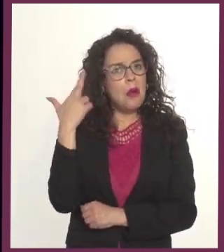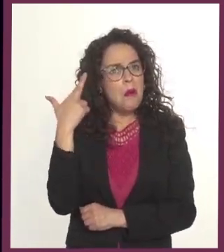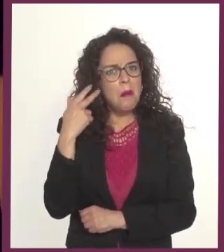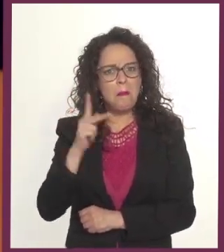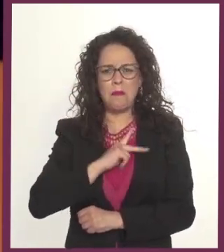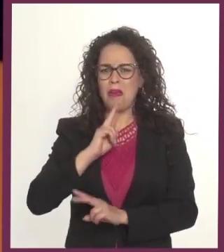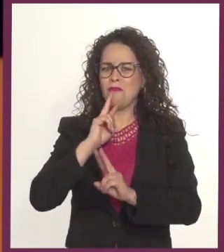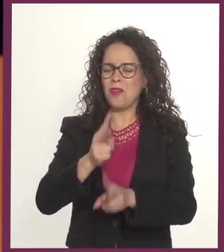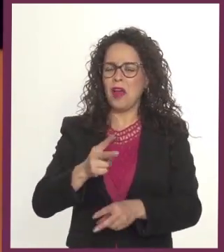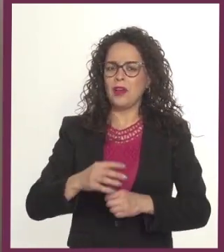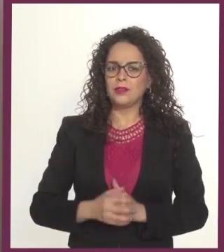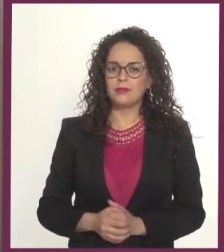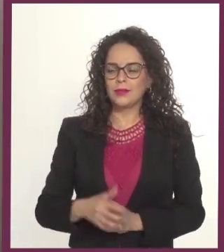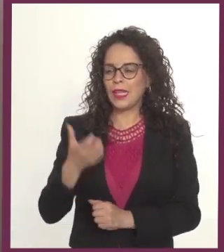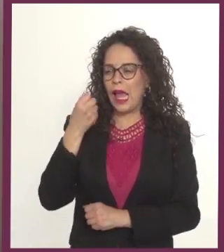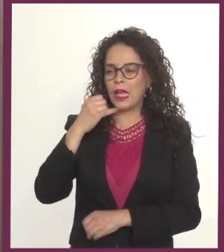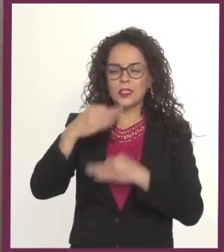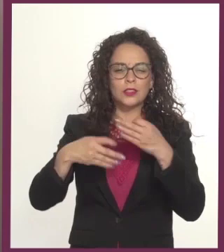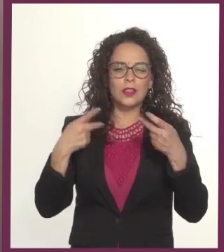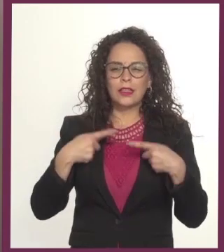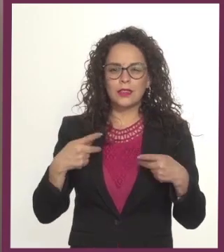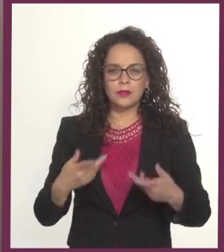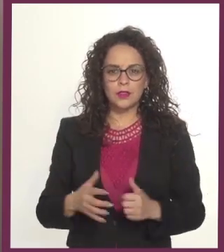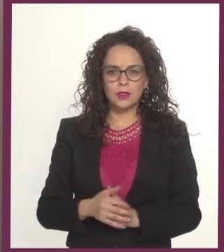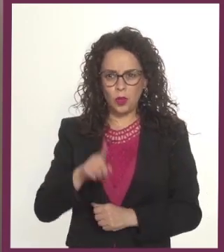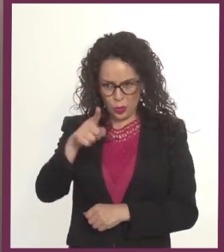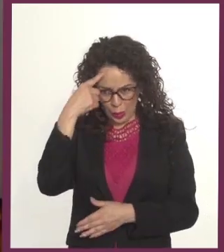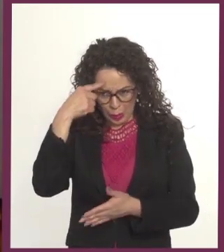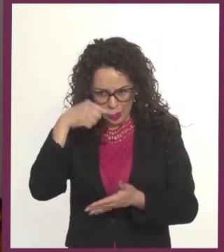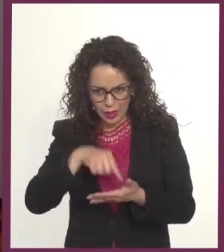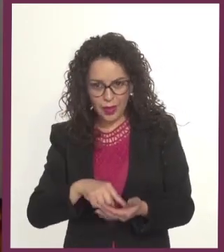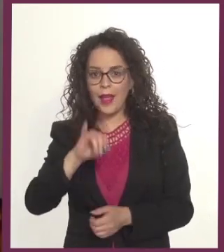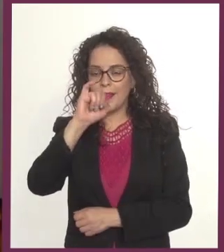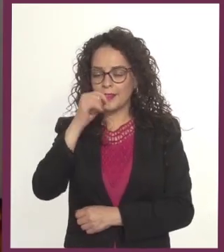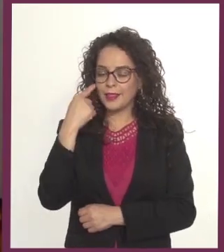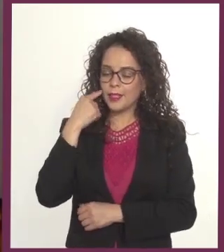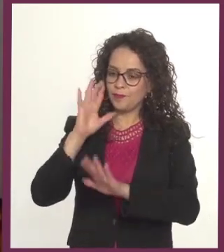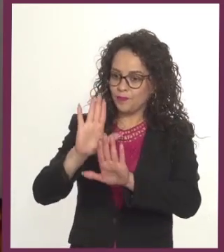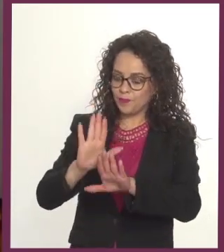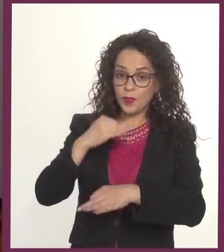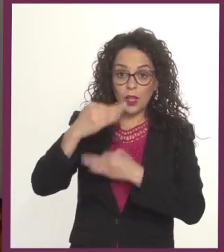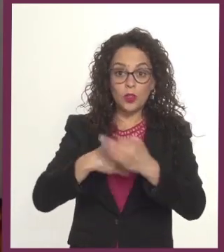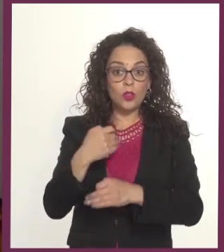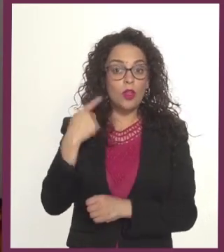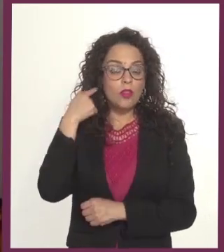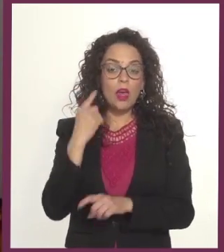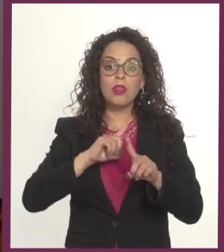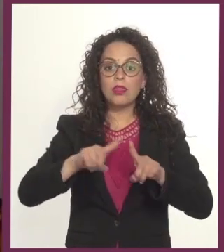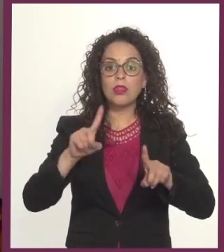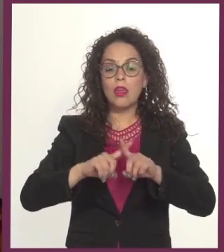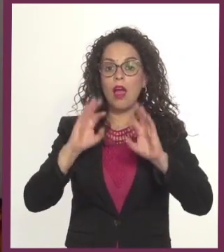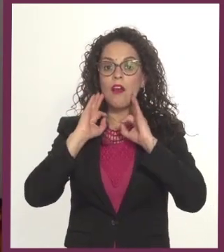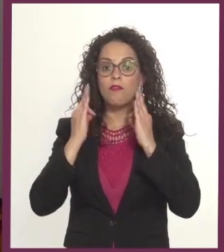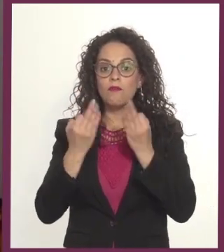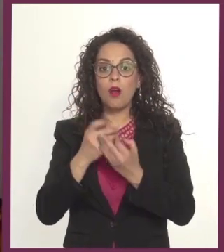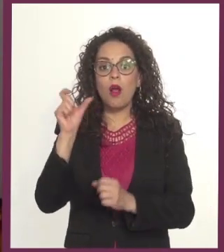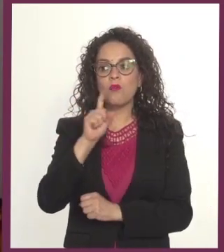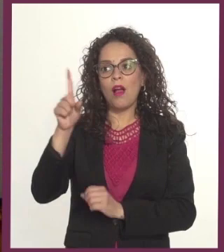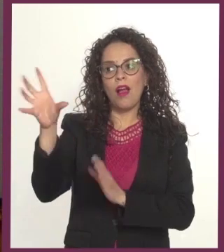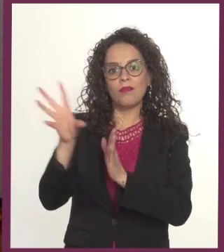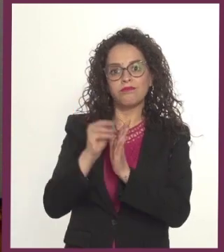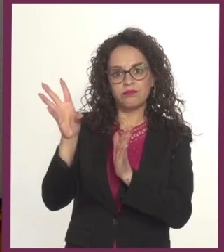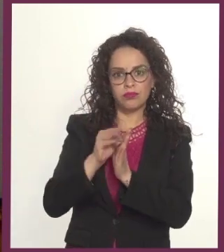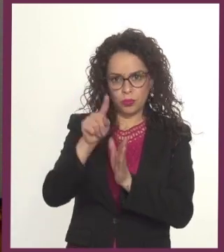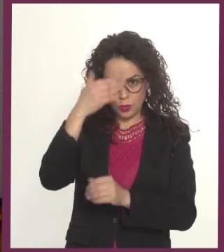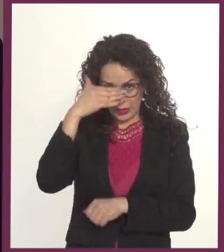la, la, la. Ay, eso le pasa a todo el mundo. ¿Tú crees? Sí, mira, es que todos nos escuchamos muy distinto en grabación. Y sí